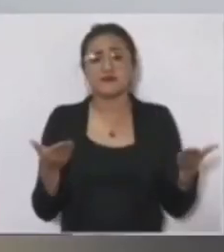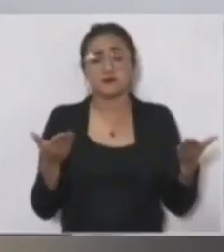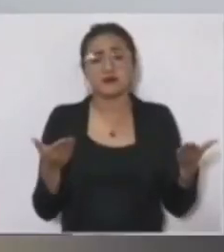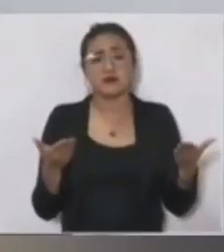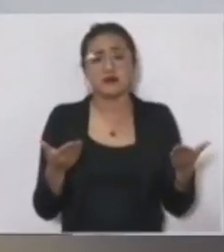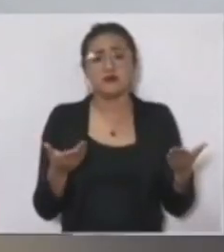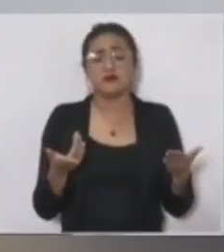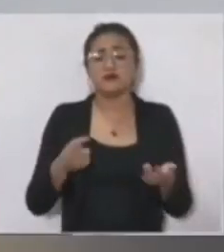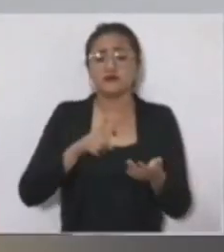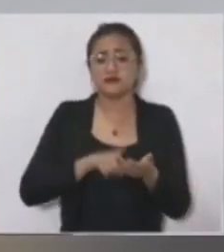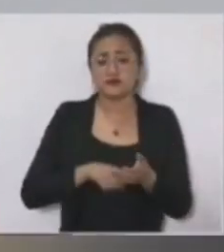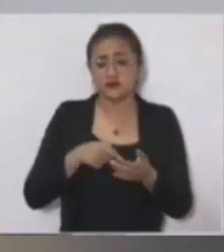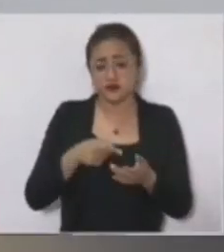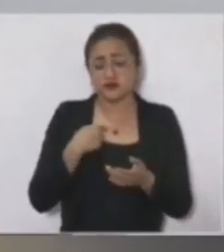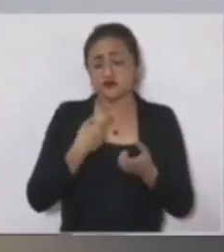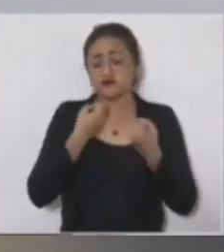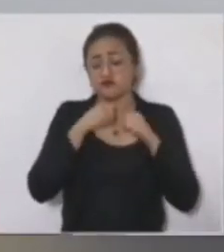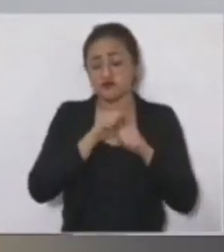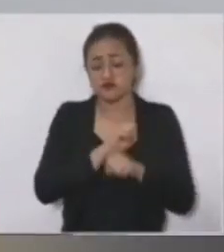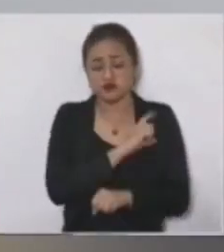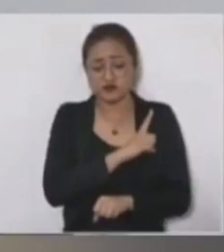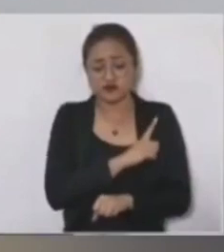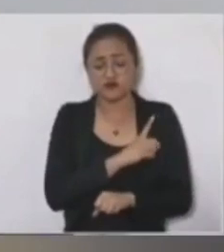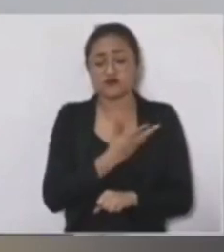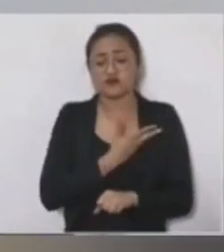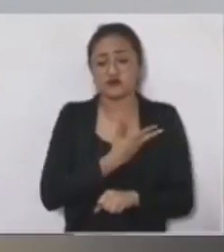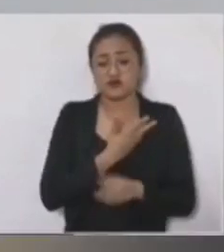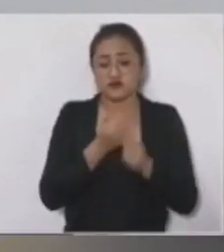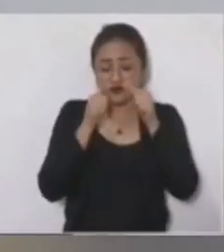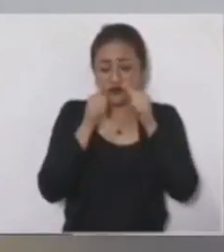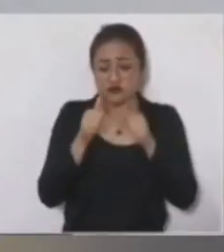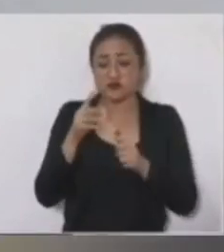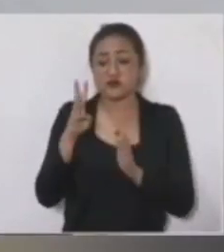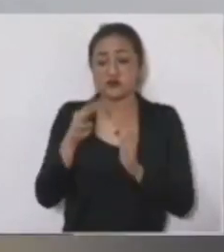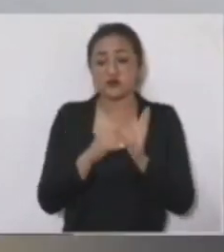en los servicios de salud tenemos bajo tratamiento